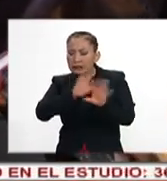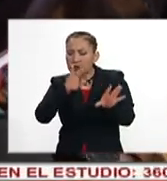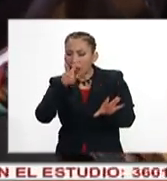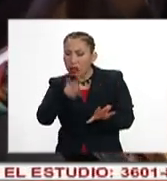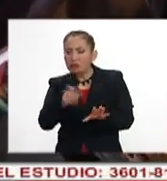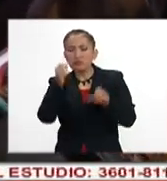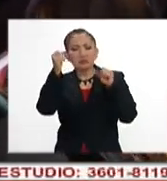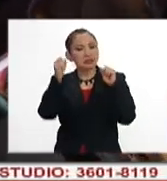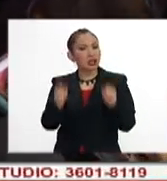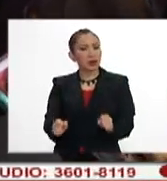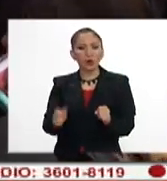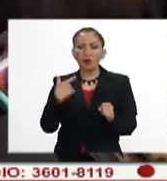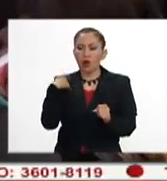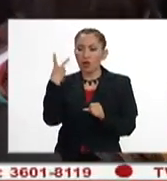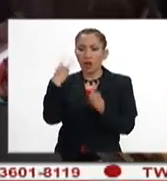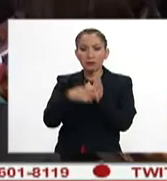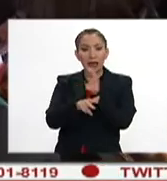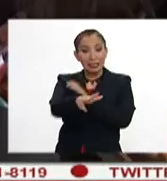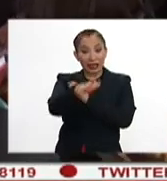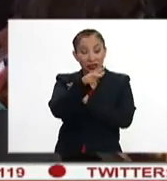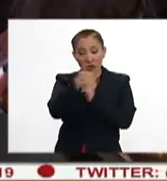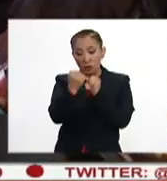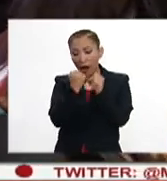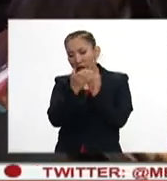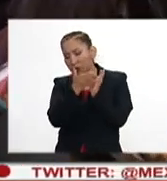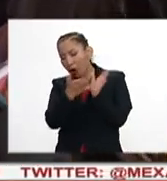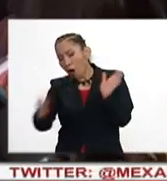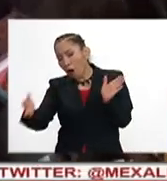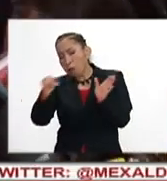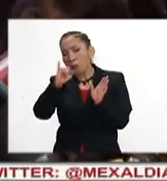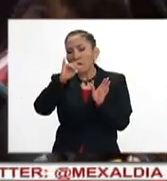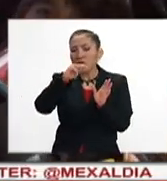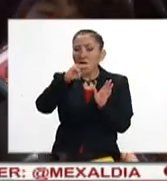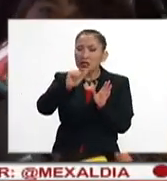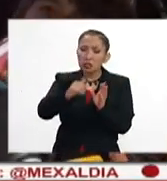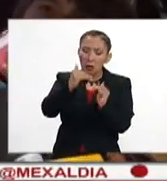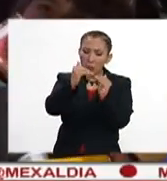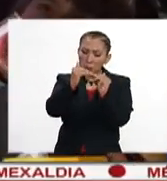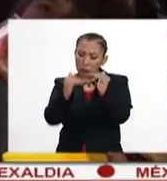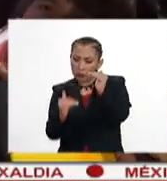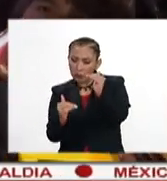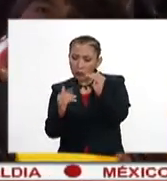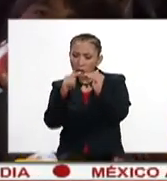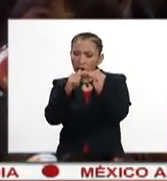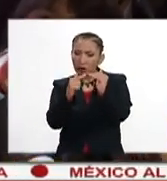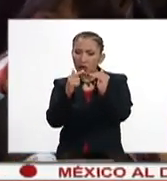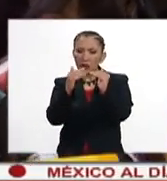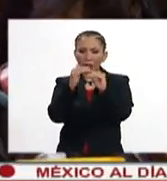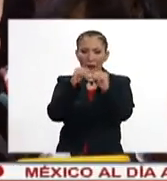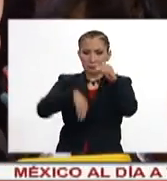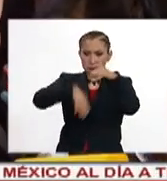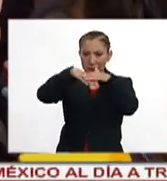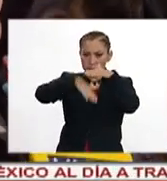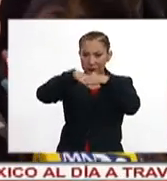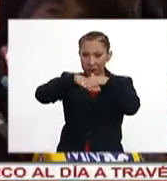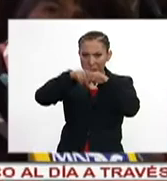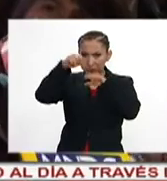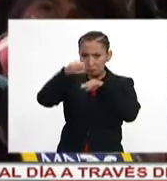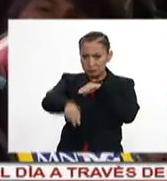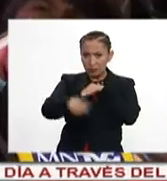estoy seguro de que en el año 2018 vamos a tener una inflación por debajo del techo de